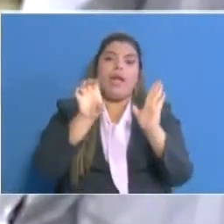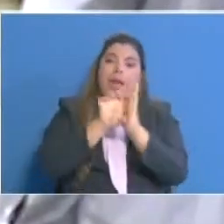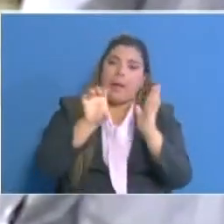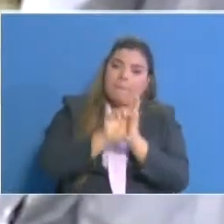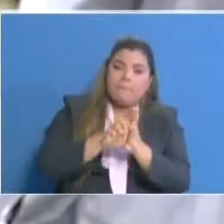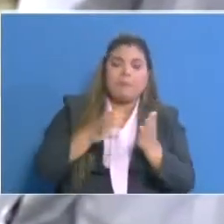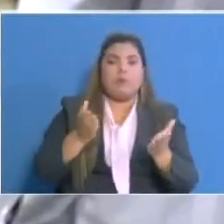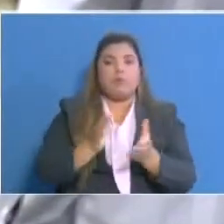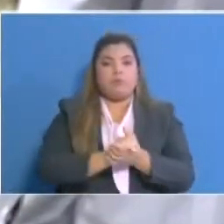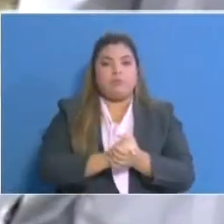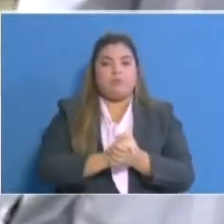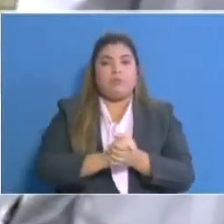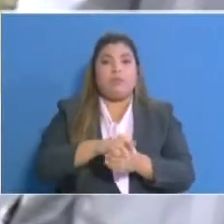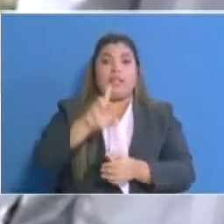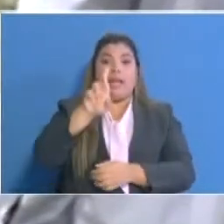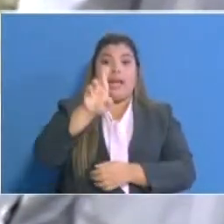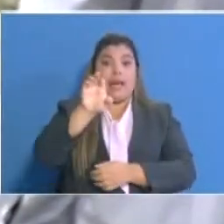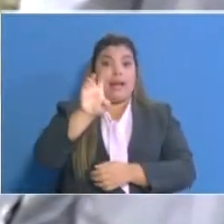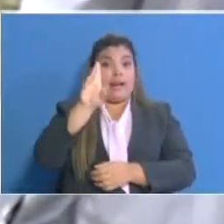Red de Oportunidades,